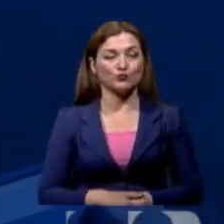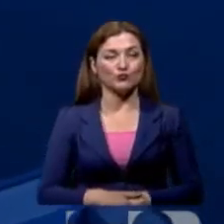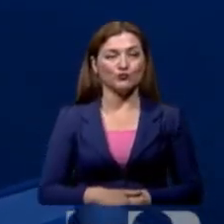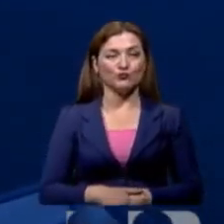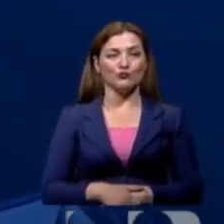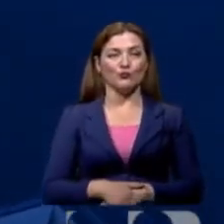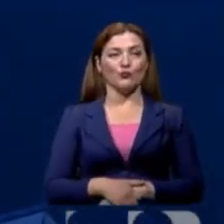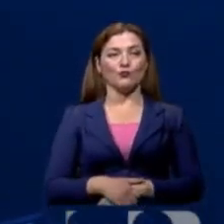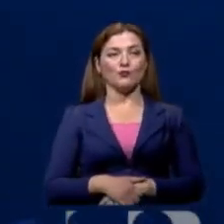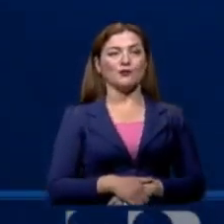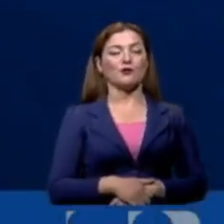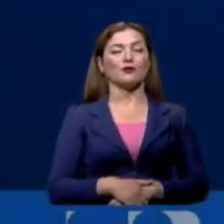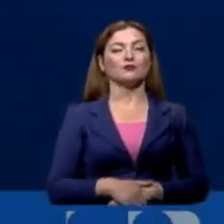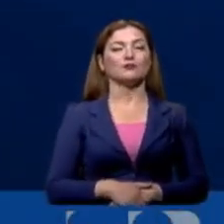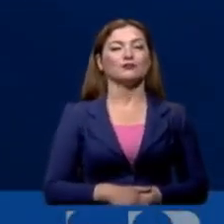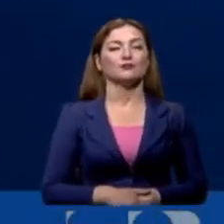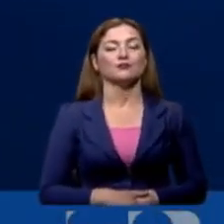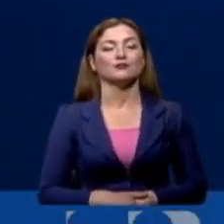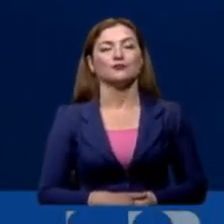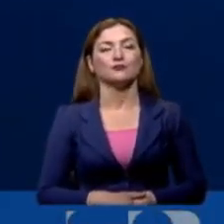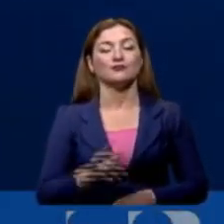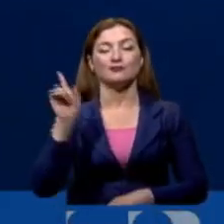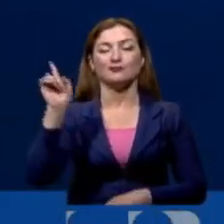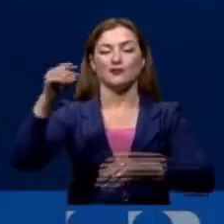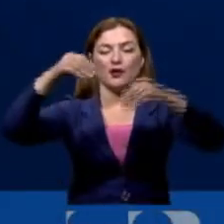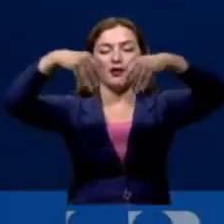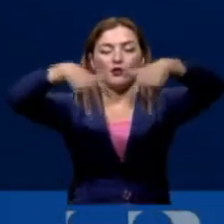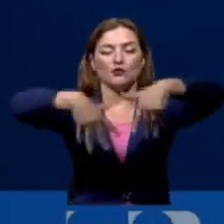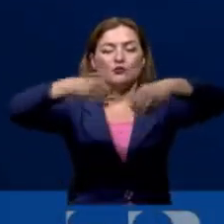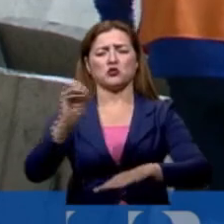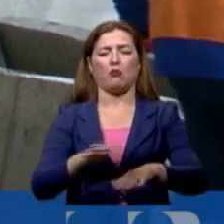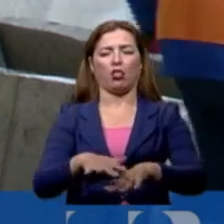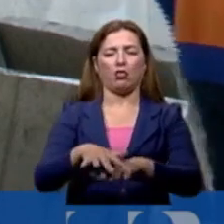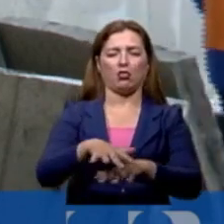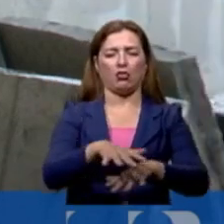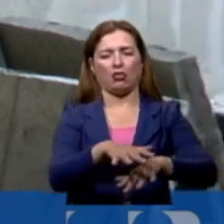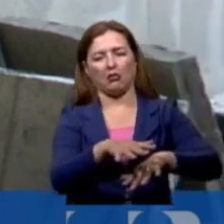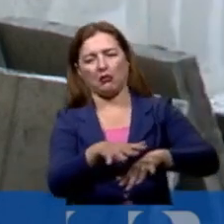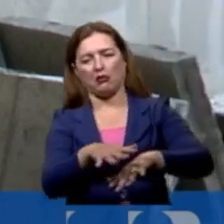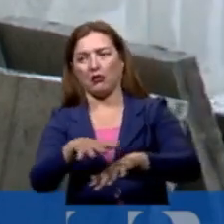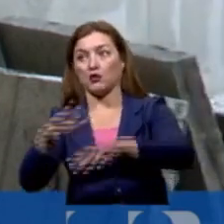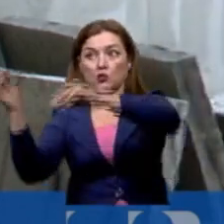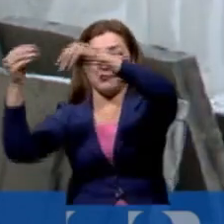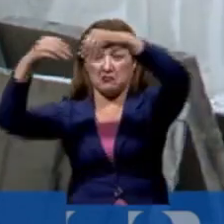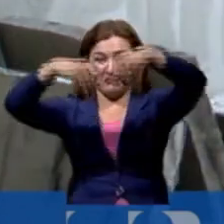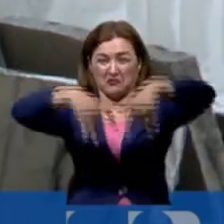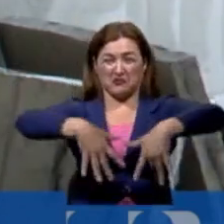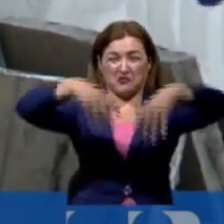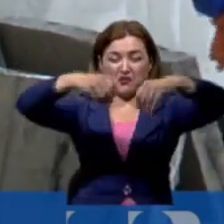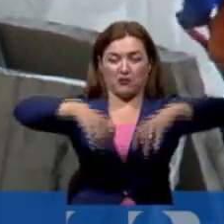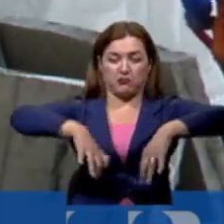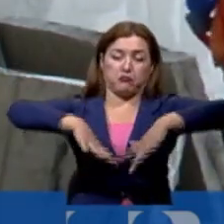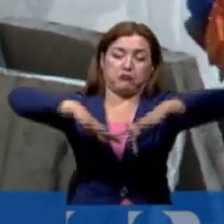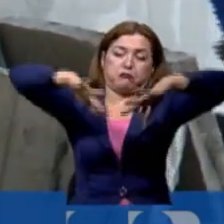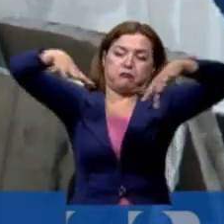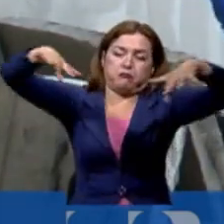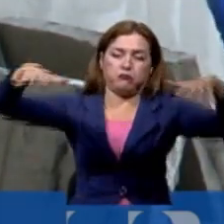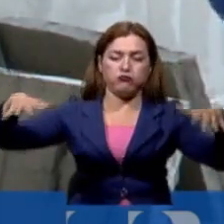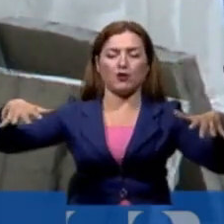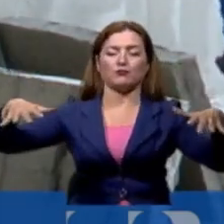de los enseres. Asimismo, las autoridades ya trabajan en zonas identificadas con mayor riesgo, entre ellas la Quebrada de Monjas, la Quebrada